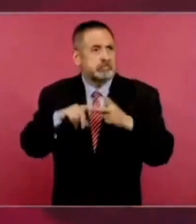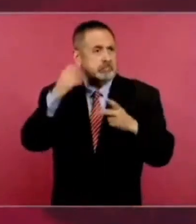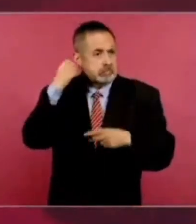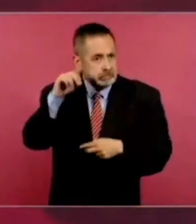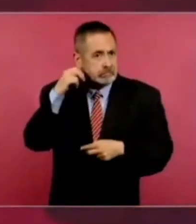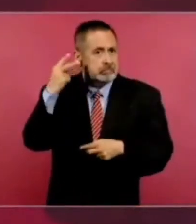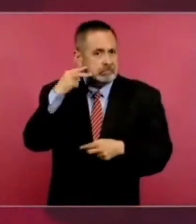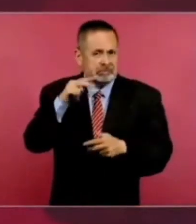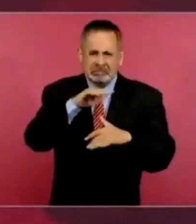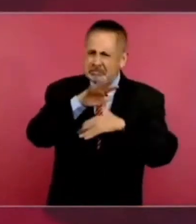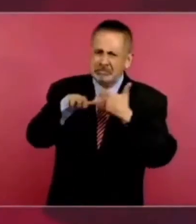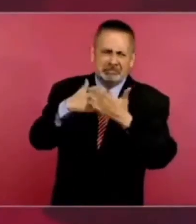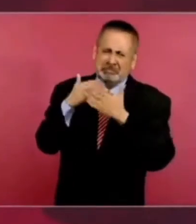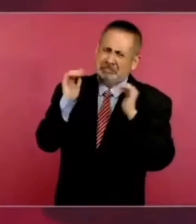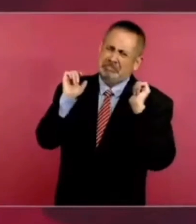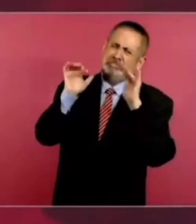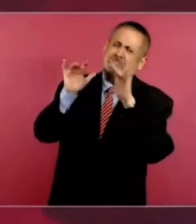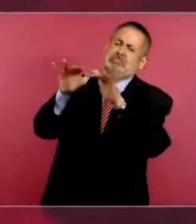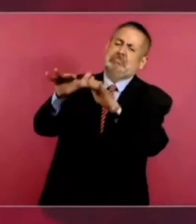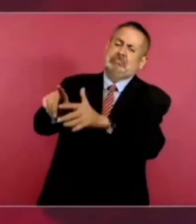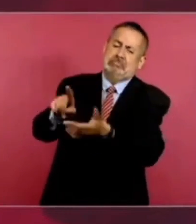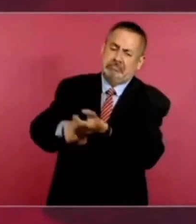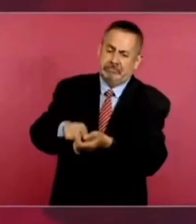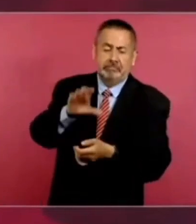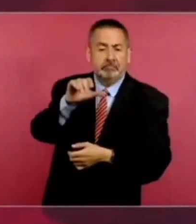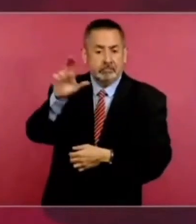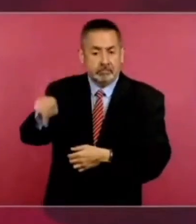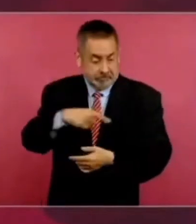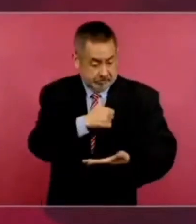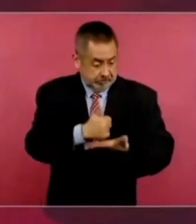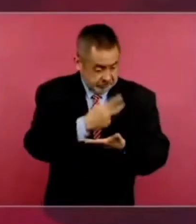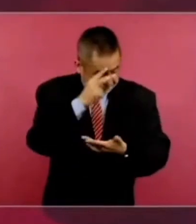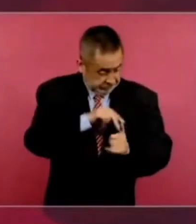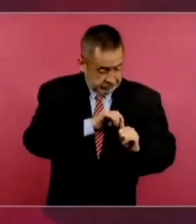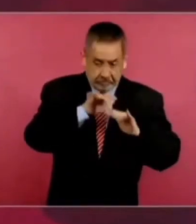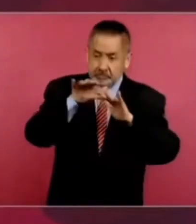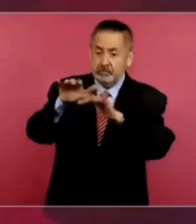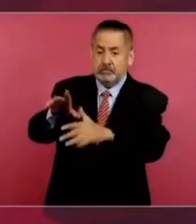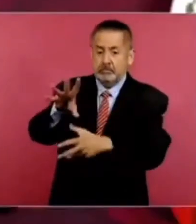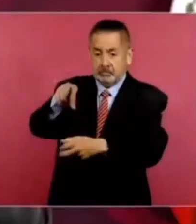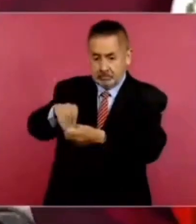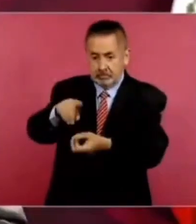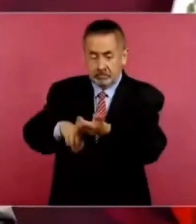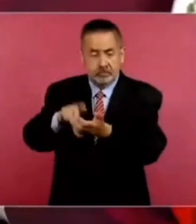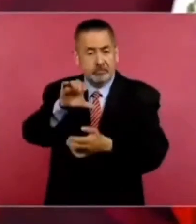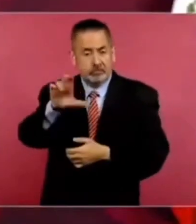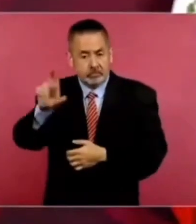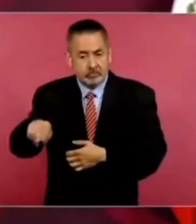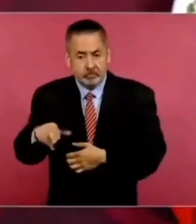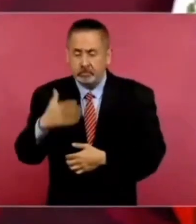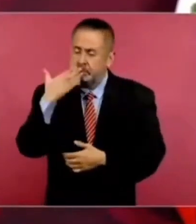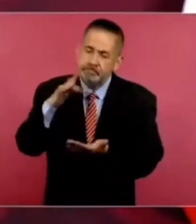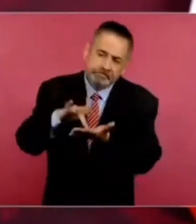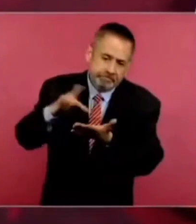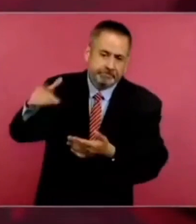y de Veracruz y de la Ciudad de México y de todos lados. Muchas gracias a la gente de Quintana Roo,